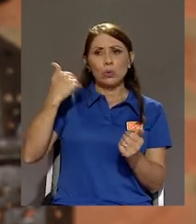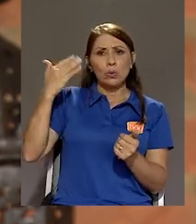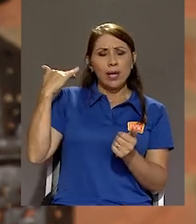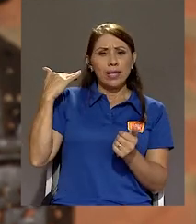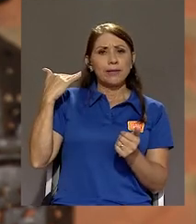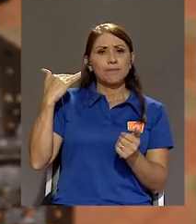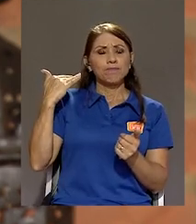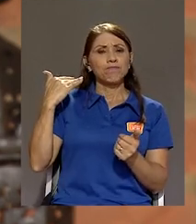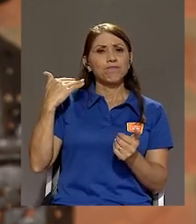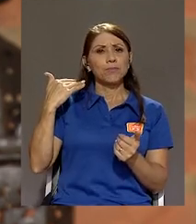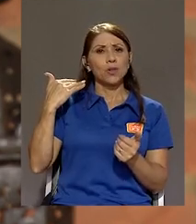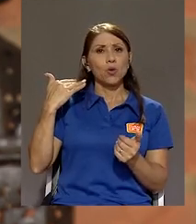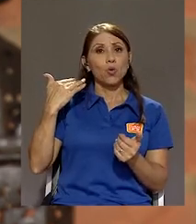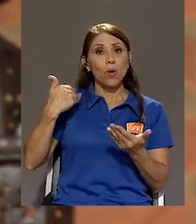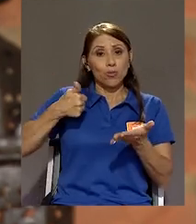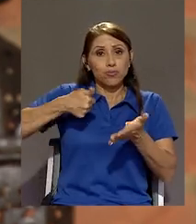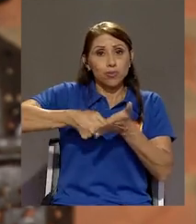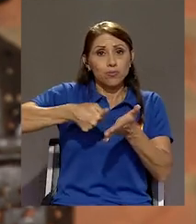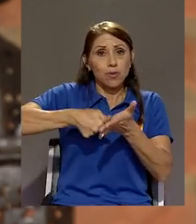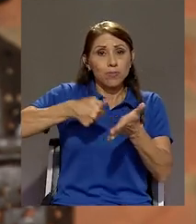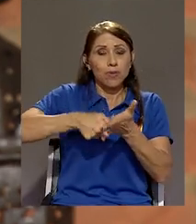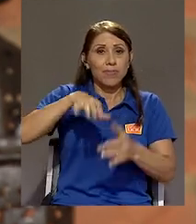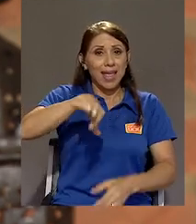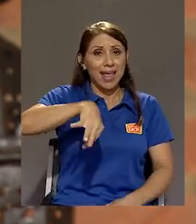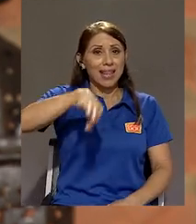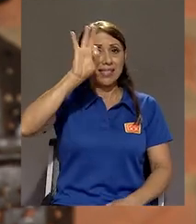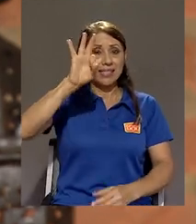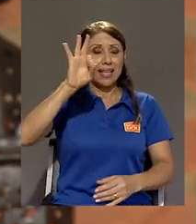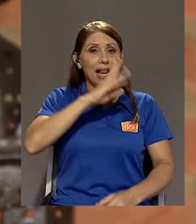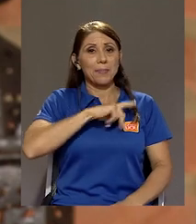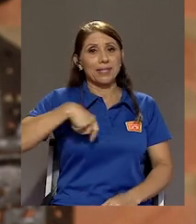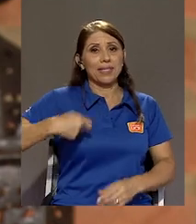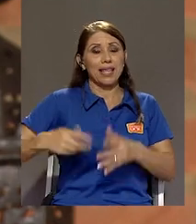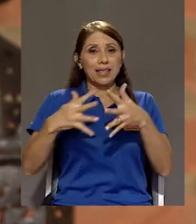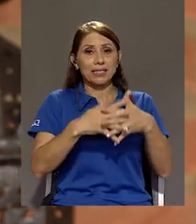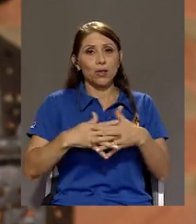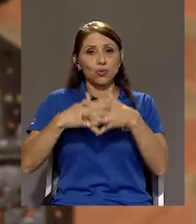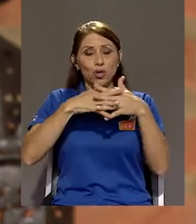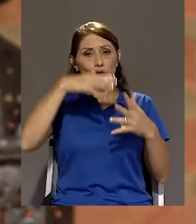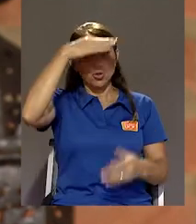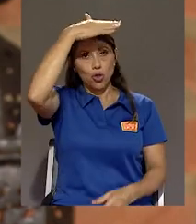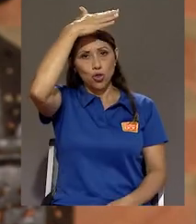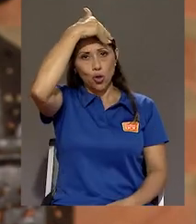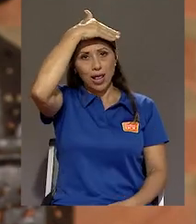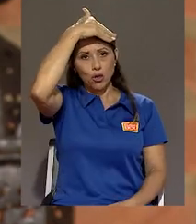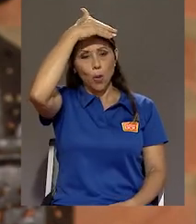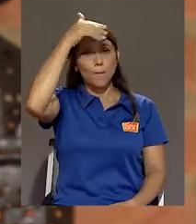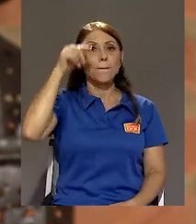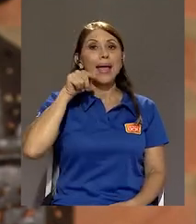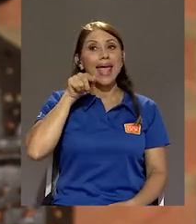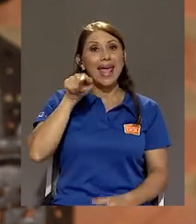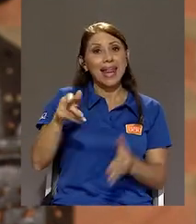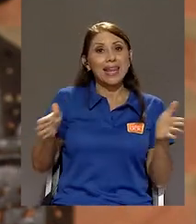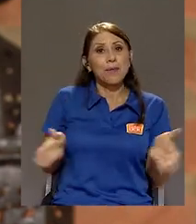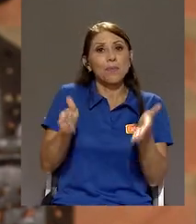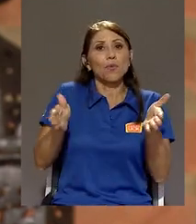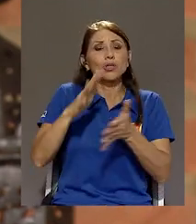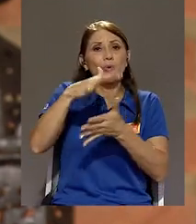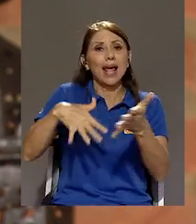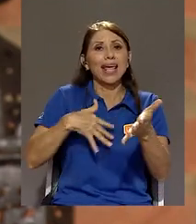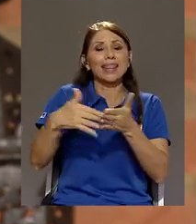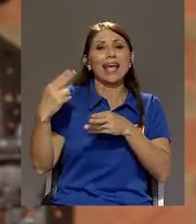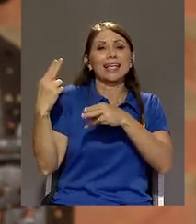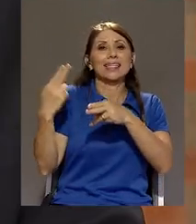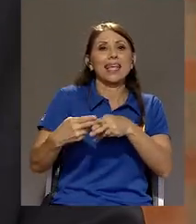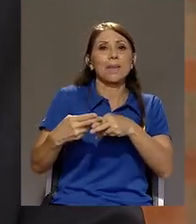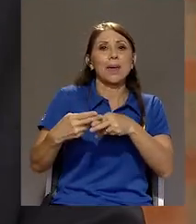elección de Donald Trump como presidente de Estados Unidos, él impulsa una agenda que se llama América